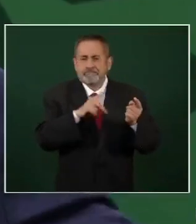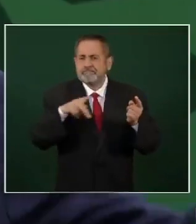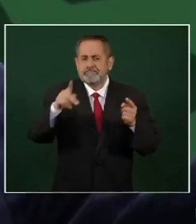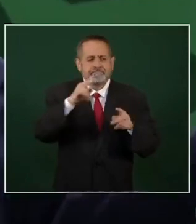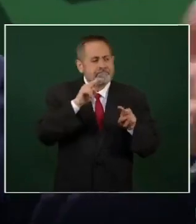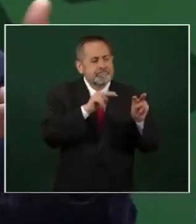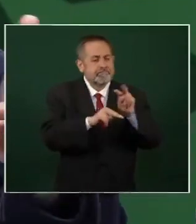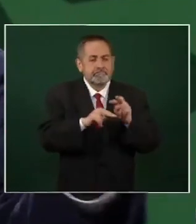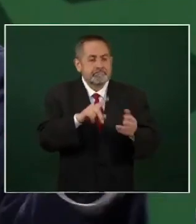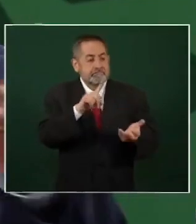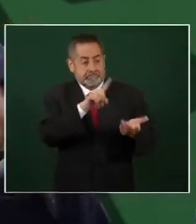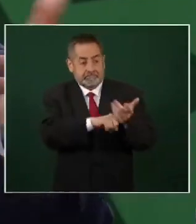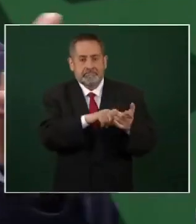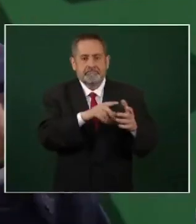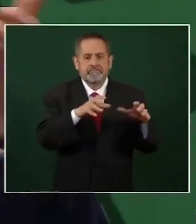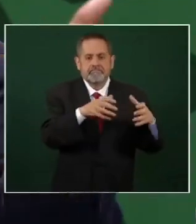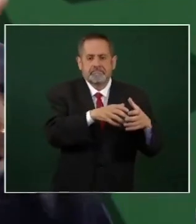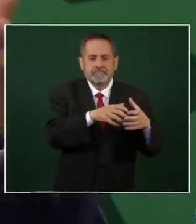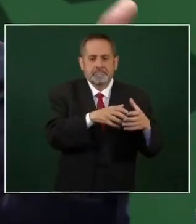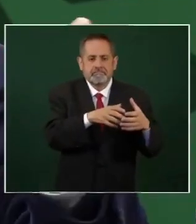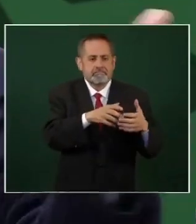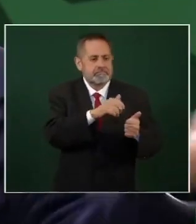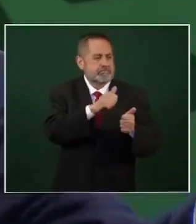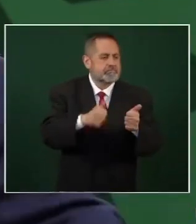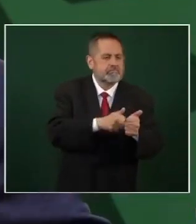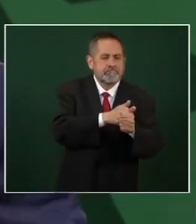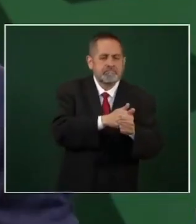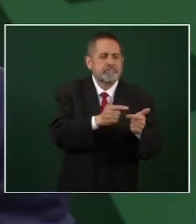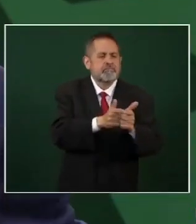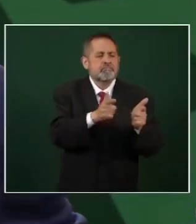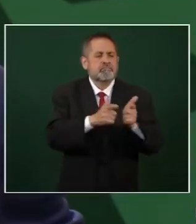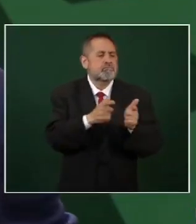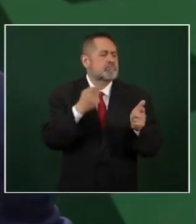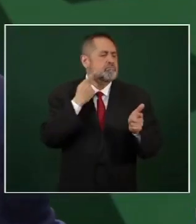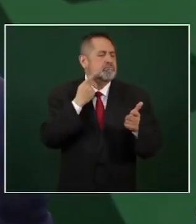si están metidos los partidos del bloque conservador.